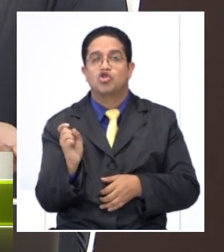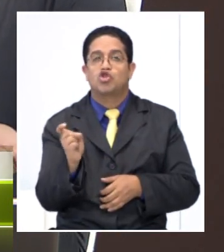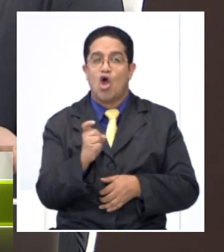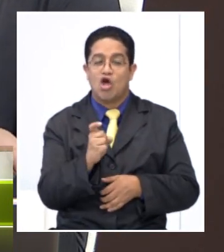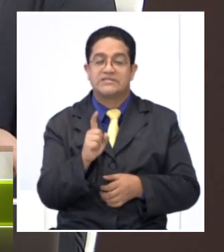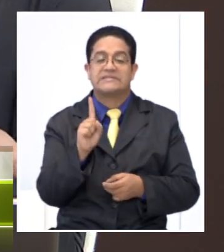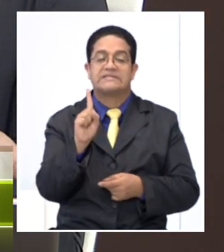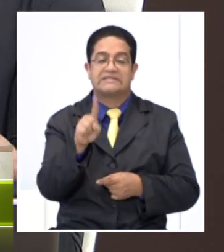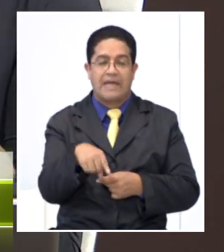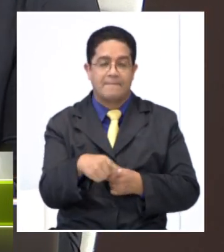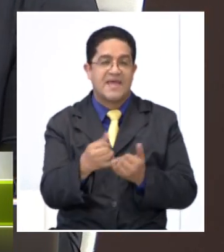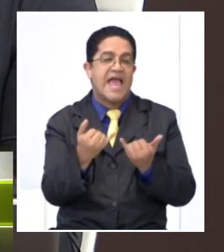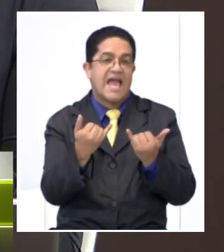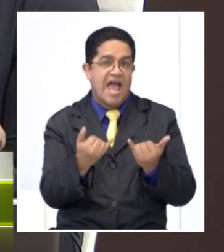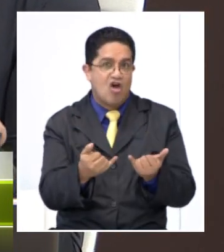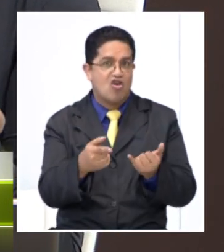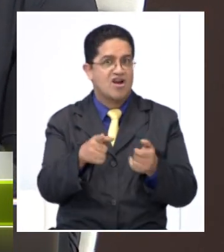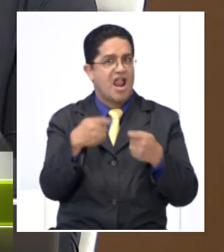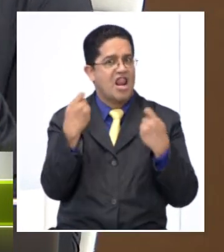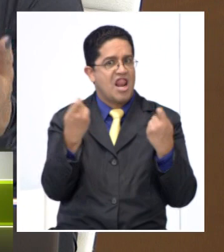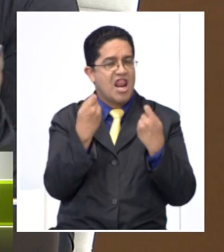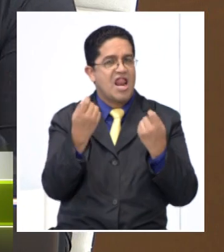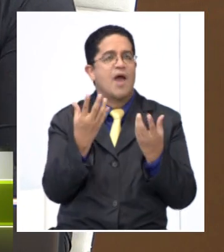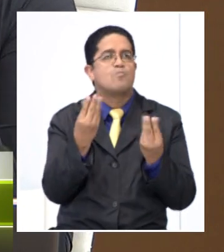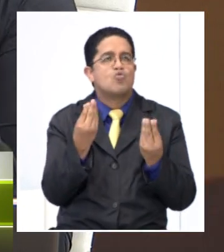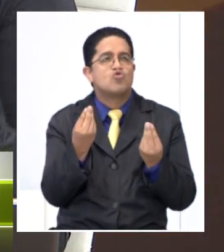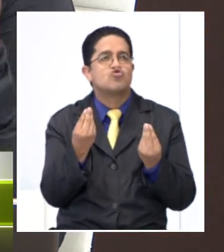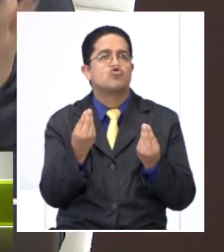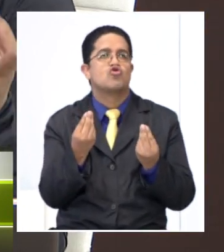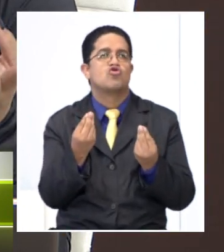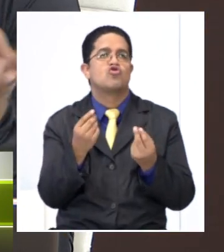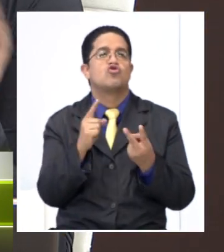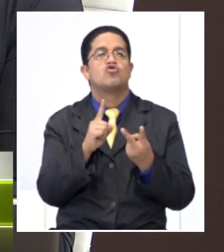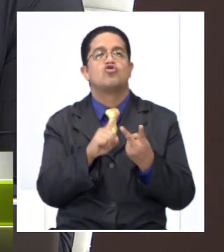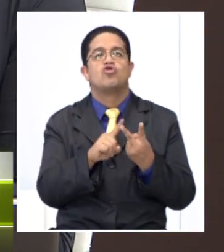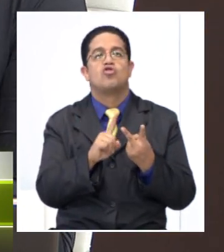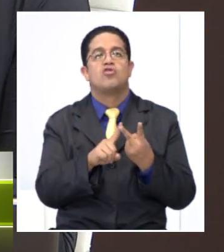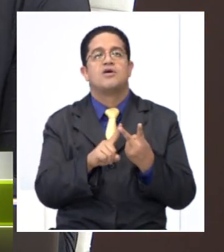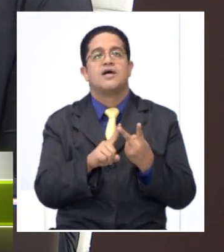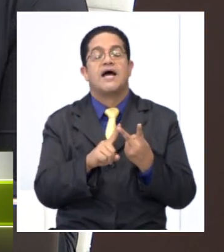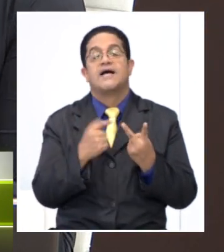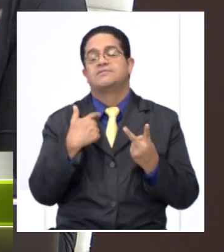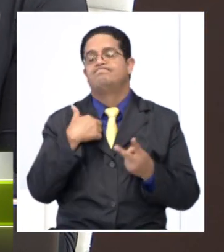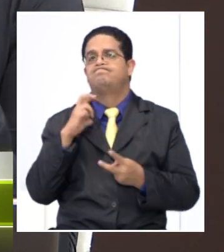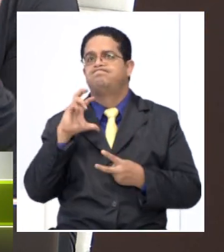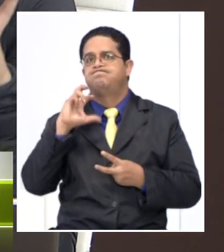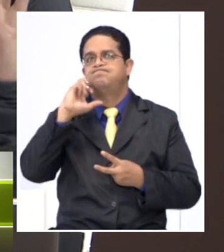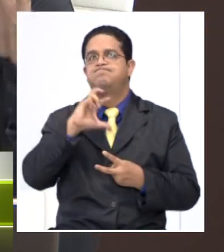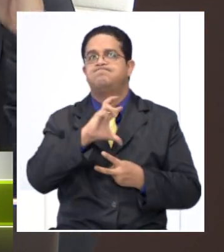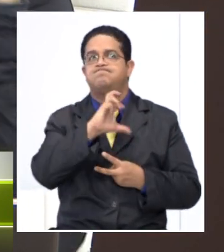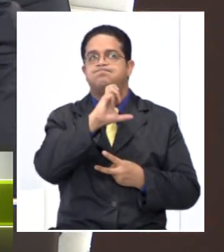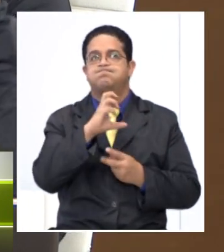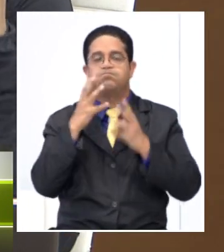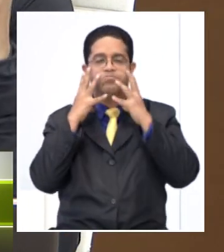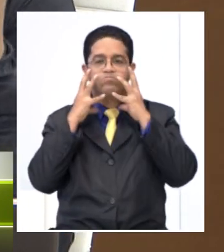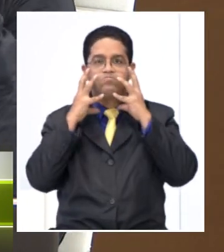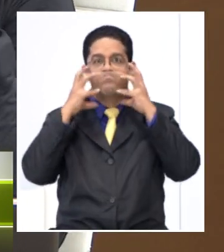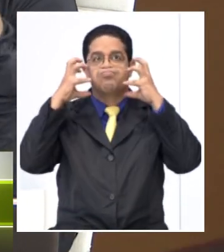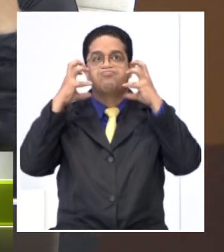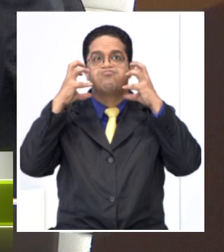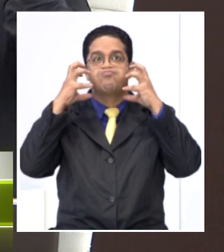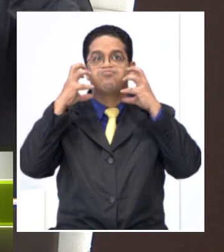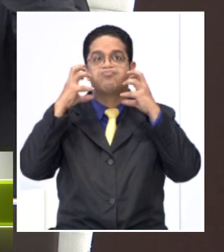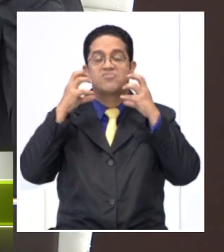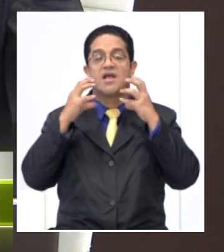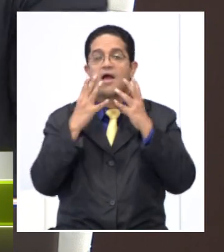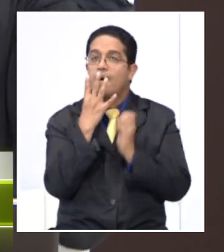redes sociales actualmente se ve muchísimas cosas, hay parodias, incluso filtros. Dicen, ay, me inyecté Botox, y salen personas casi que deformadas, con